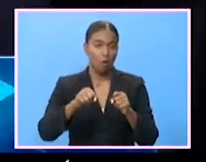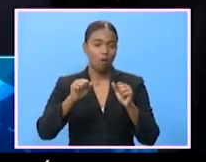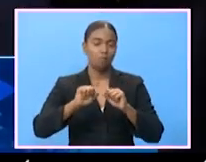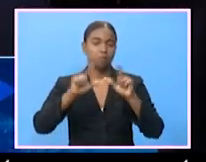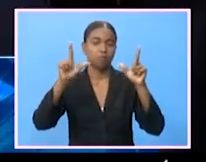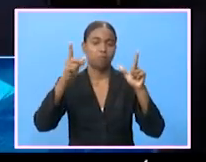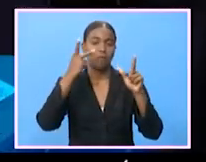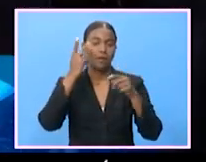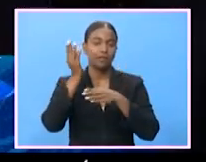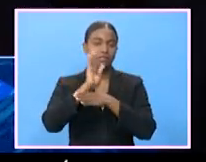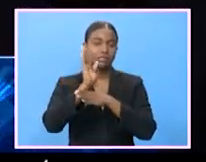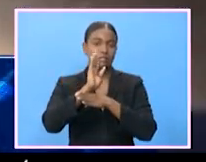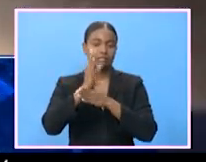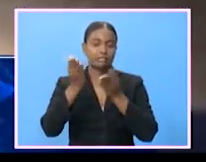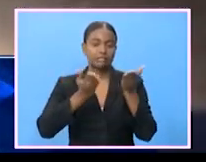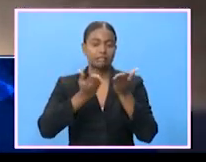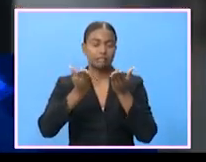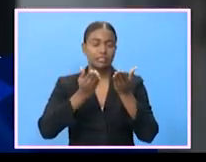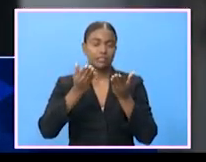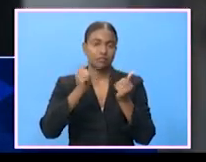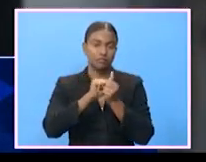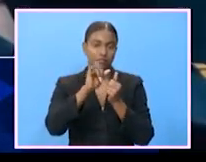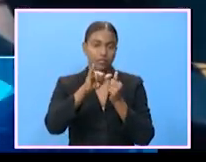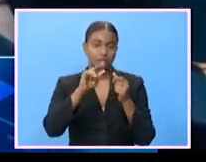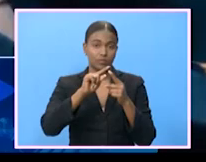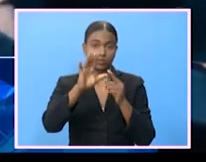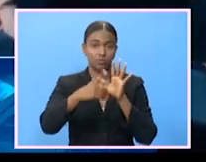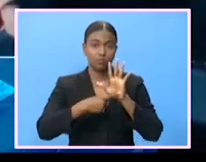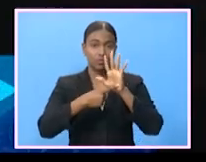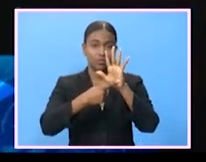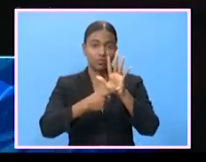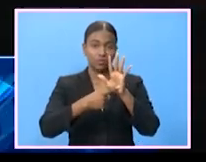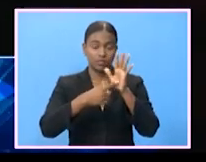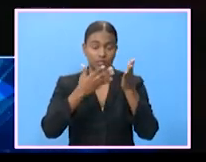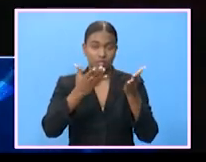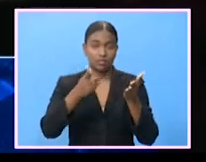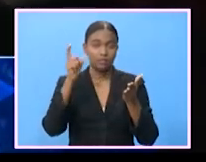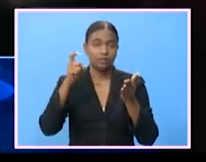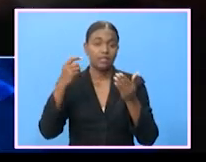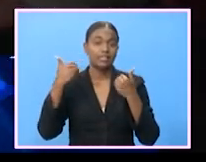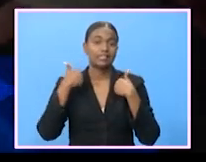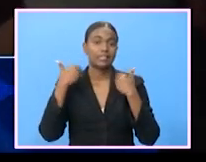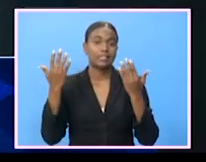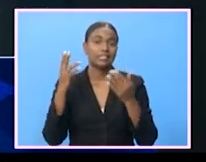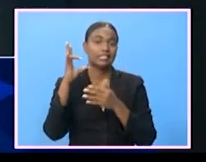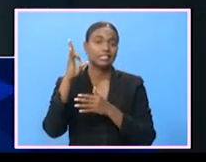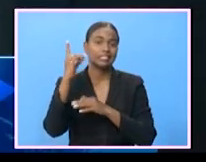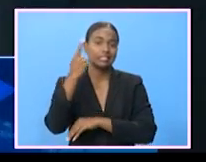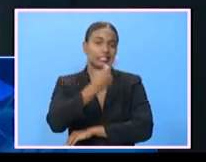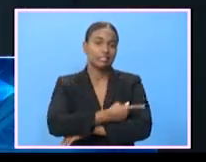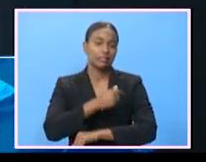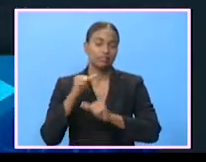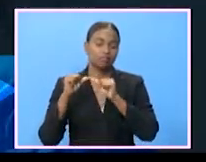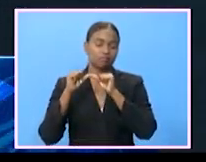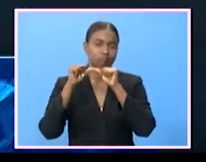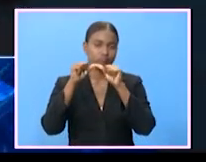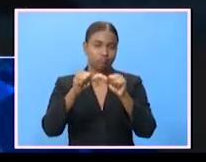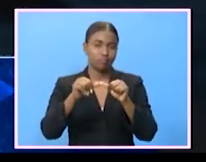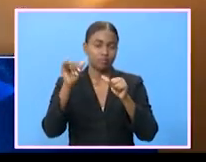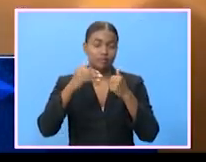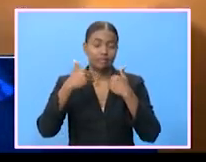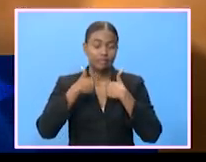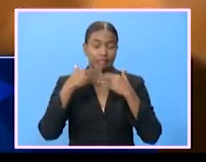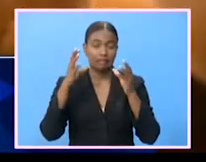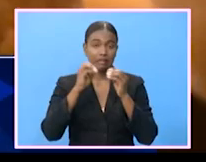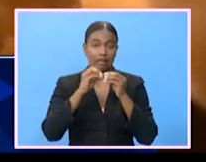simultáneamente en cines y un servicio de streaming, pero su presentación en cines deben de durar un mínimo de 7 días consecutivos y tener al